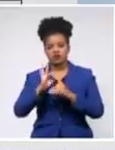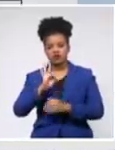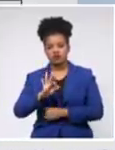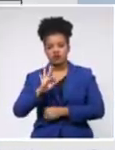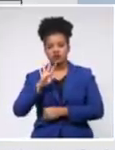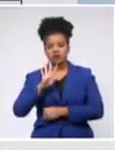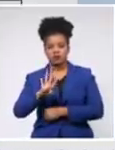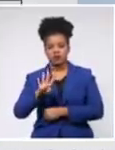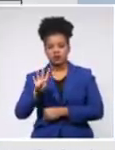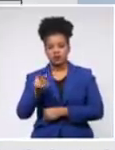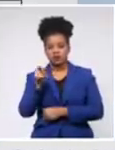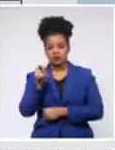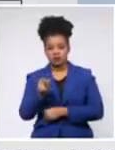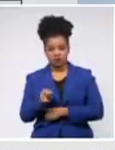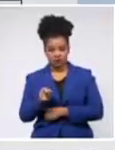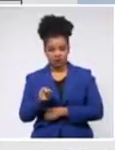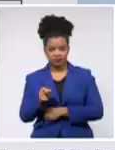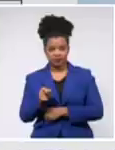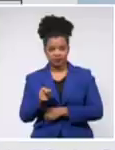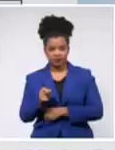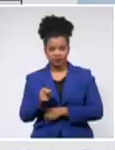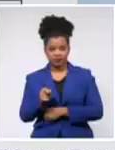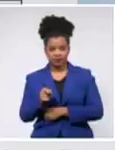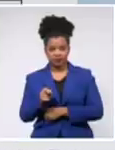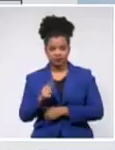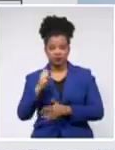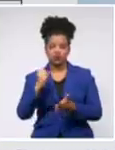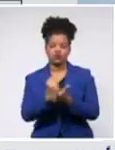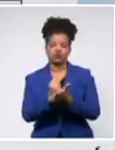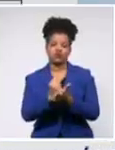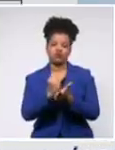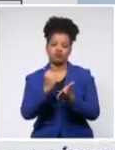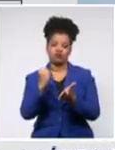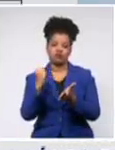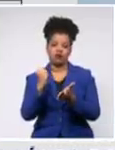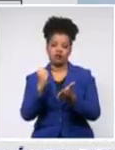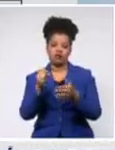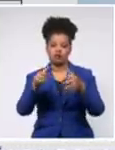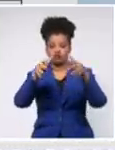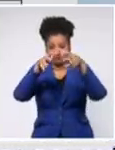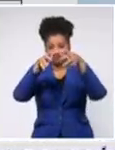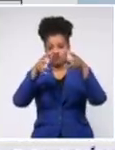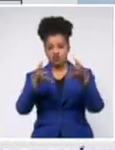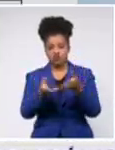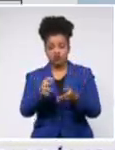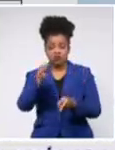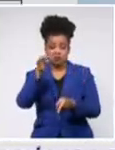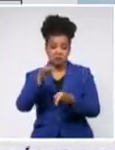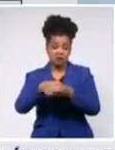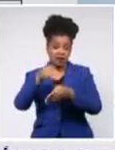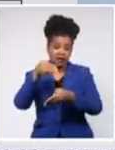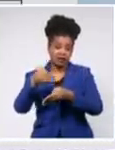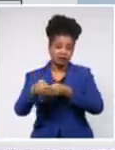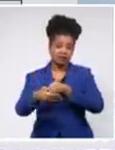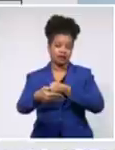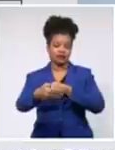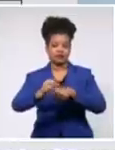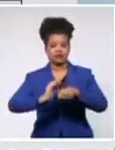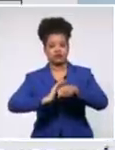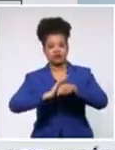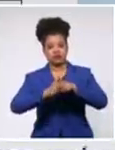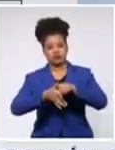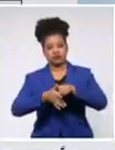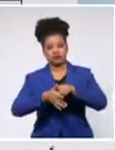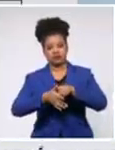32.613.844 personas que han sido confirmadas en el mundo desde que comenzó esta pandemia a